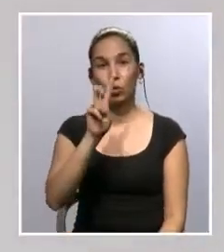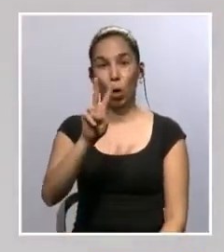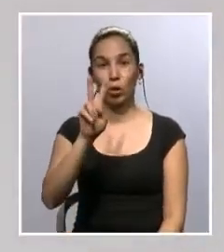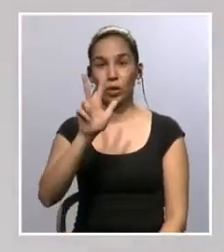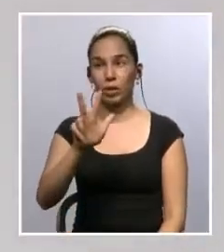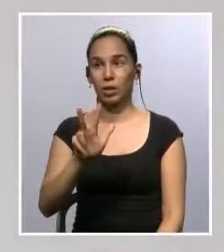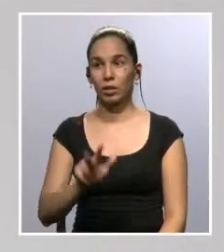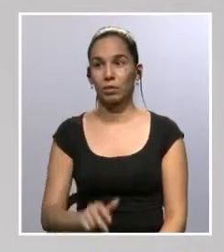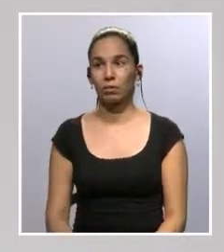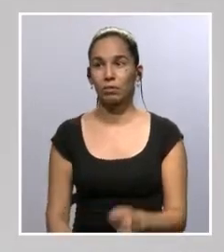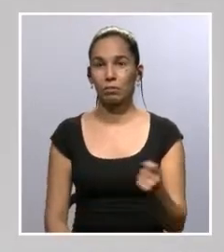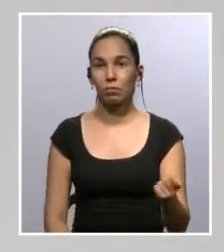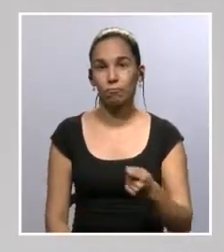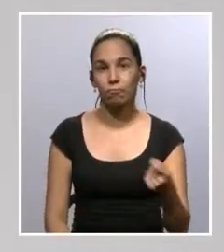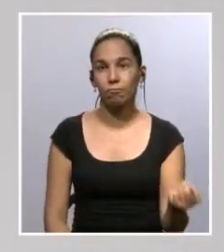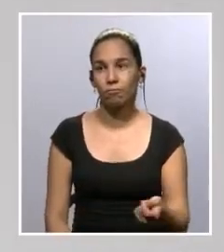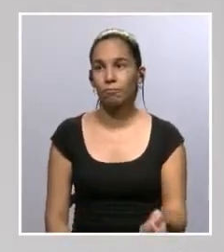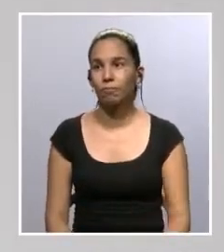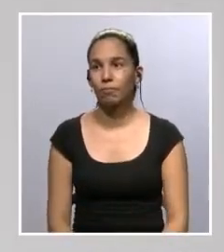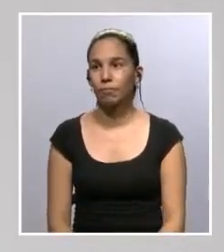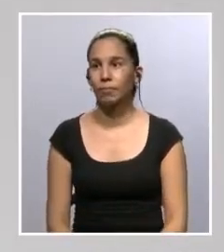1, 2, 3.